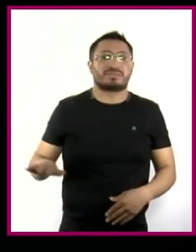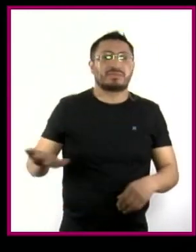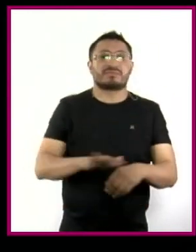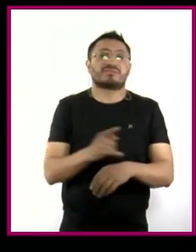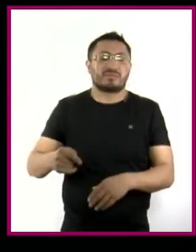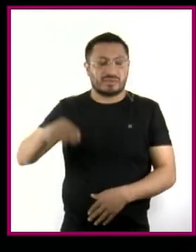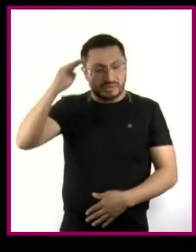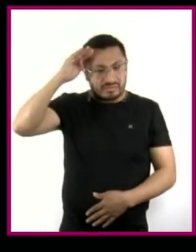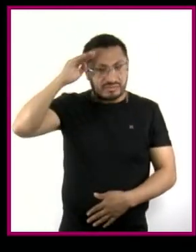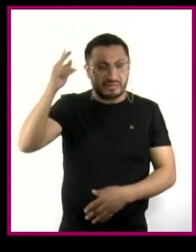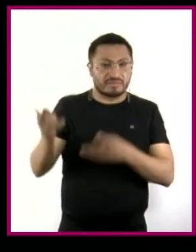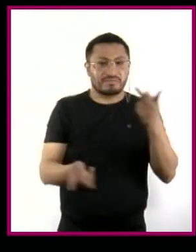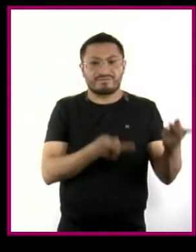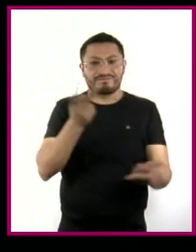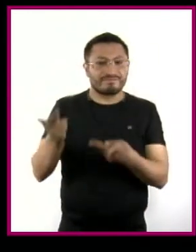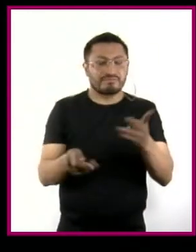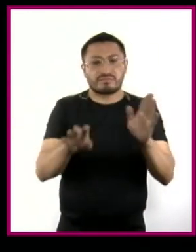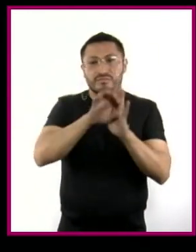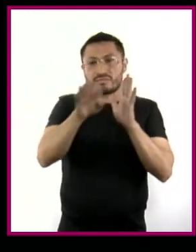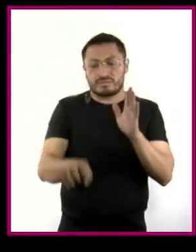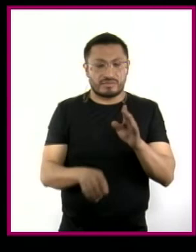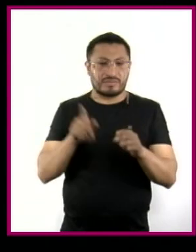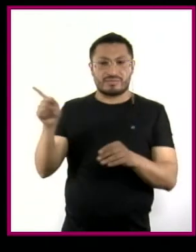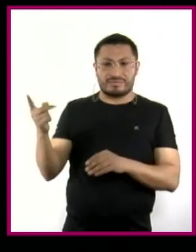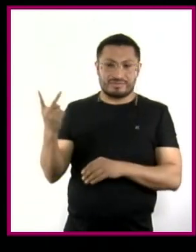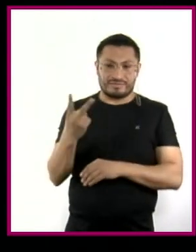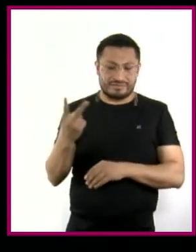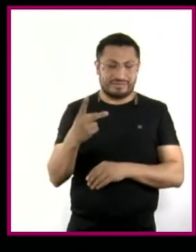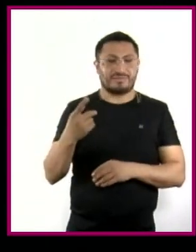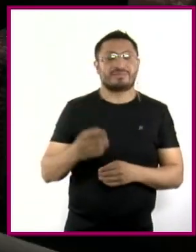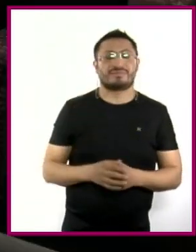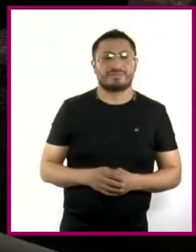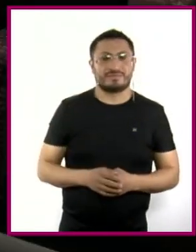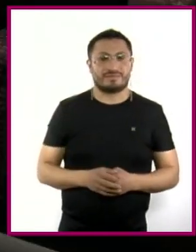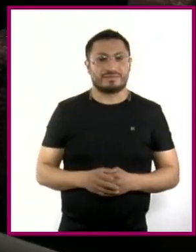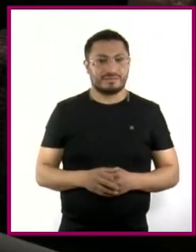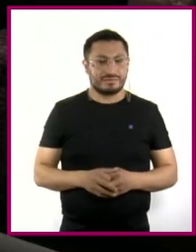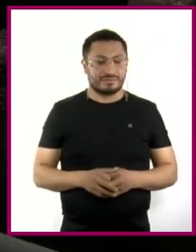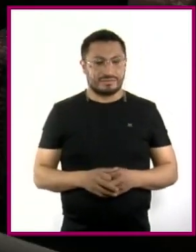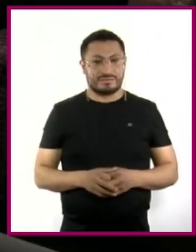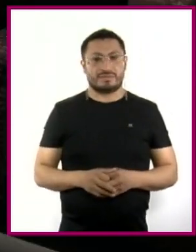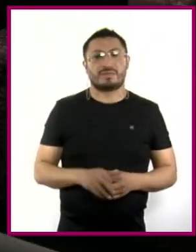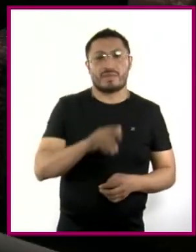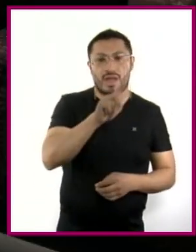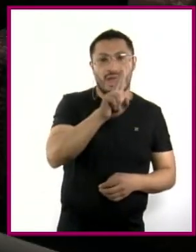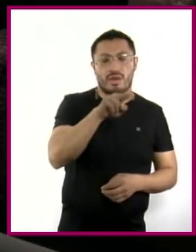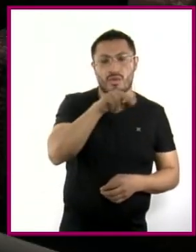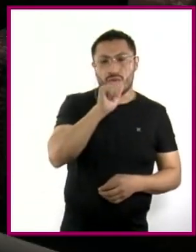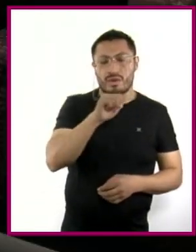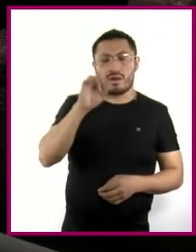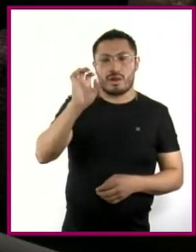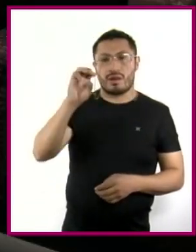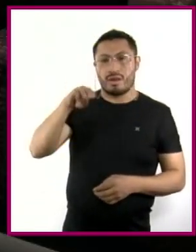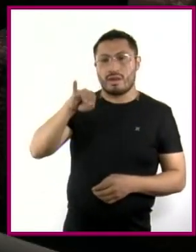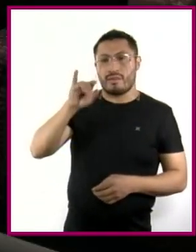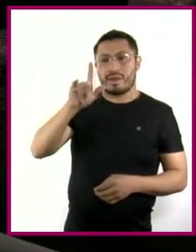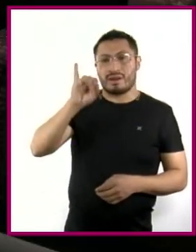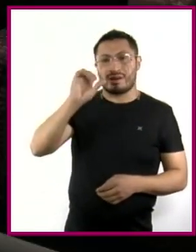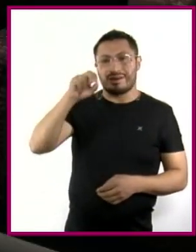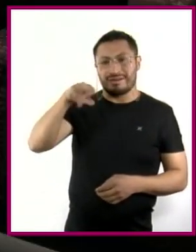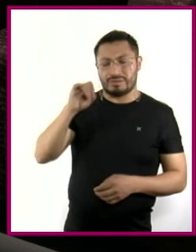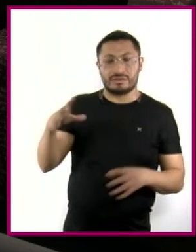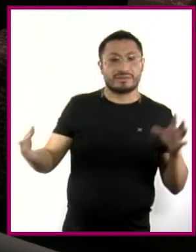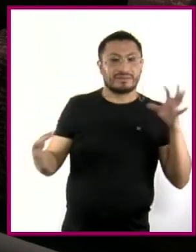otras preguntas, como les pasó a Luna y Emiliano. Ellos lo relacionaron con la libertad,